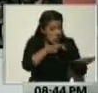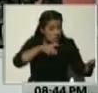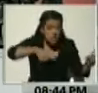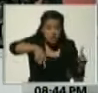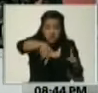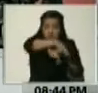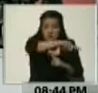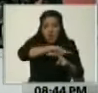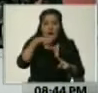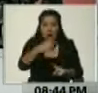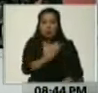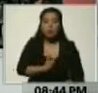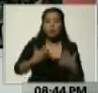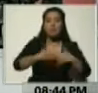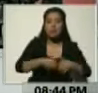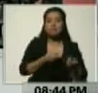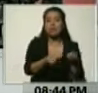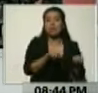Y